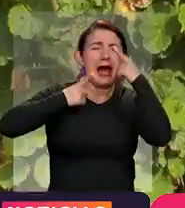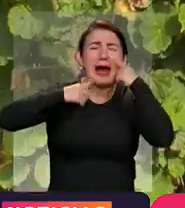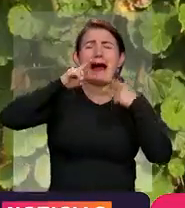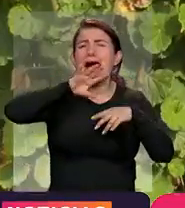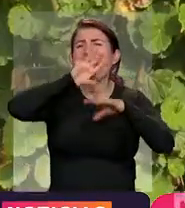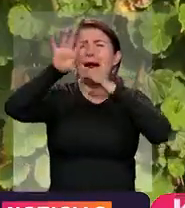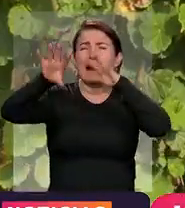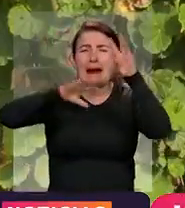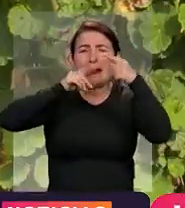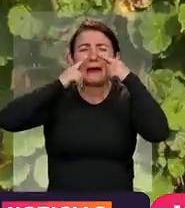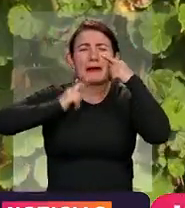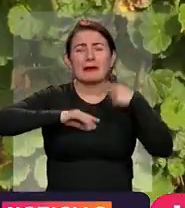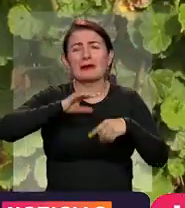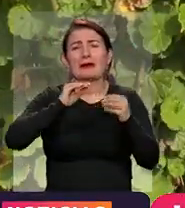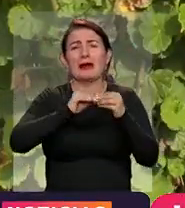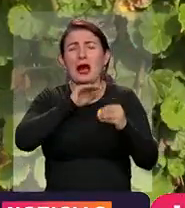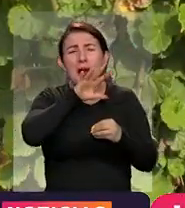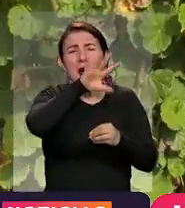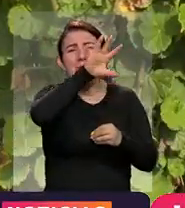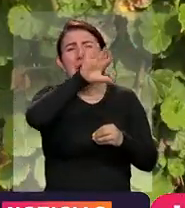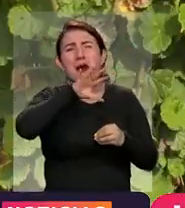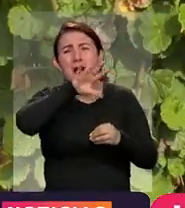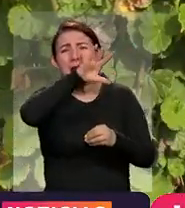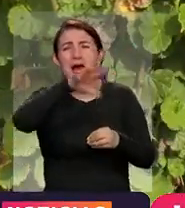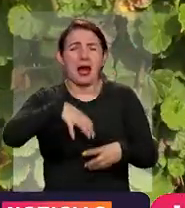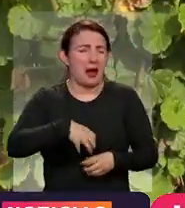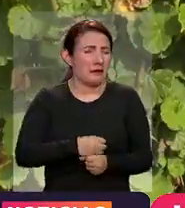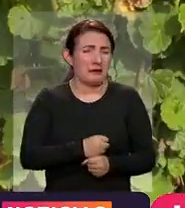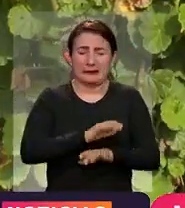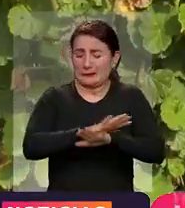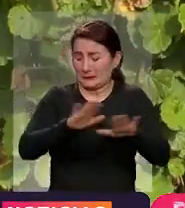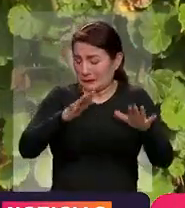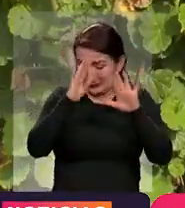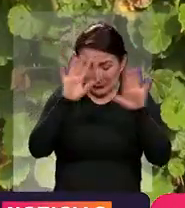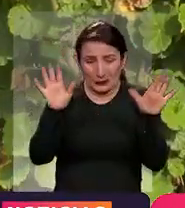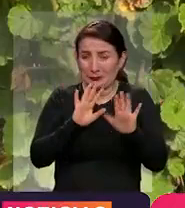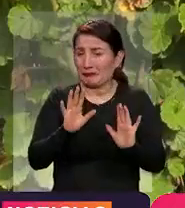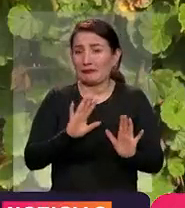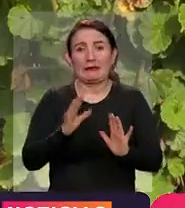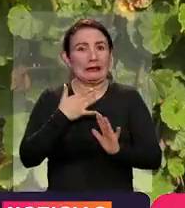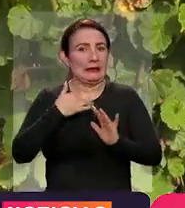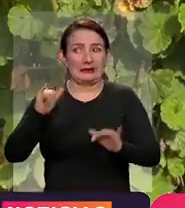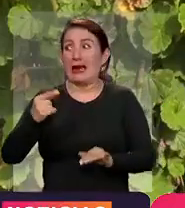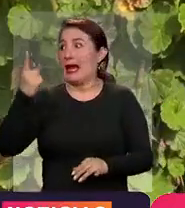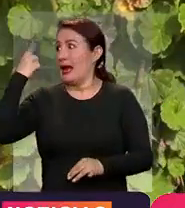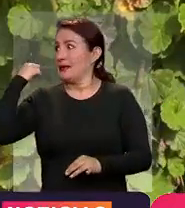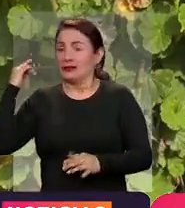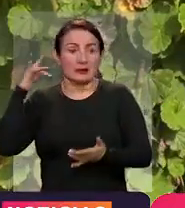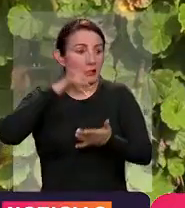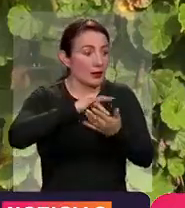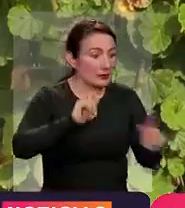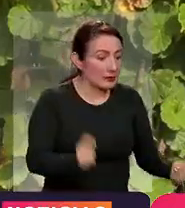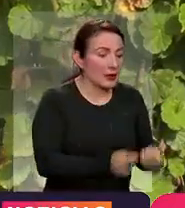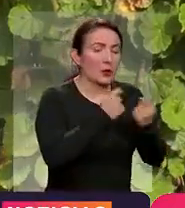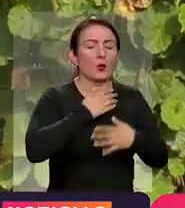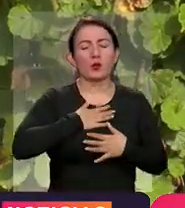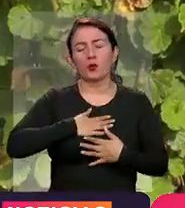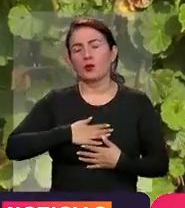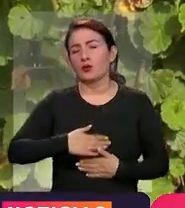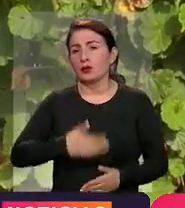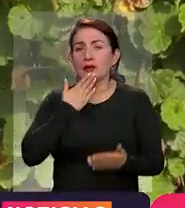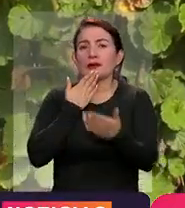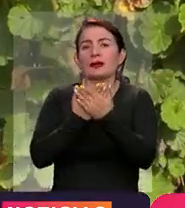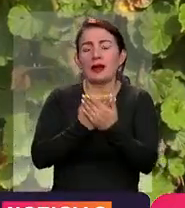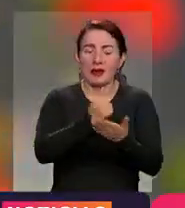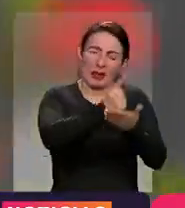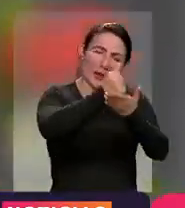todas las noches, aullando del hambre, era terrible. Entonces ya ayer se sintió como ya la paz después de